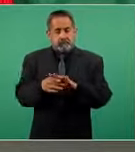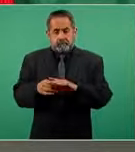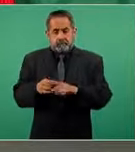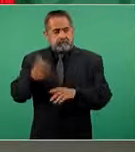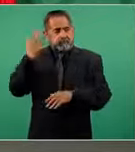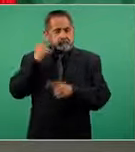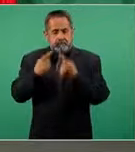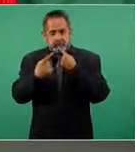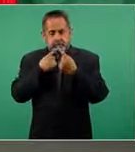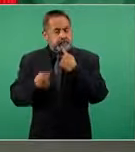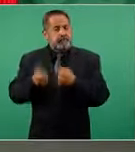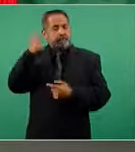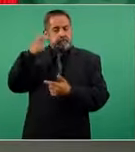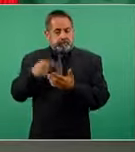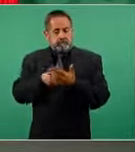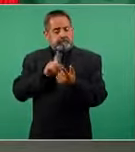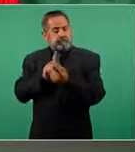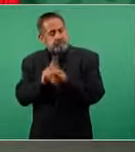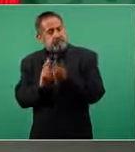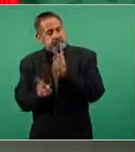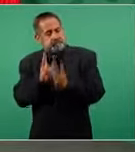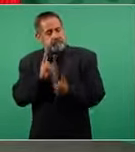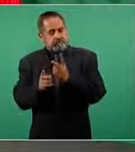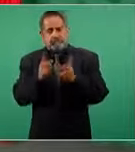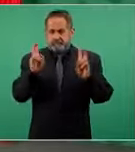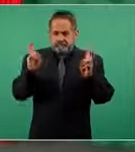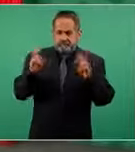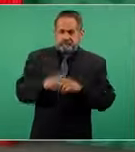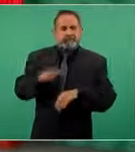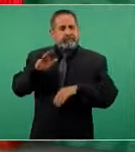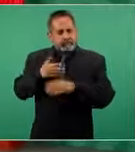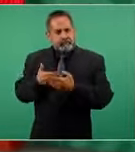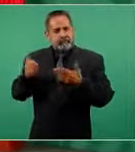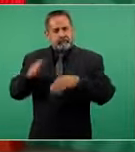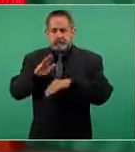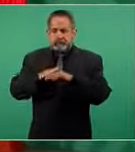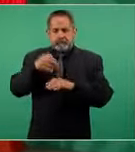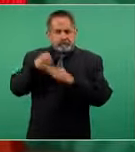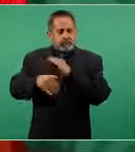cuando hablamos la primera vez sobre este tema, pero ahora quiero